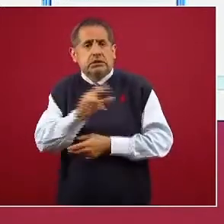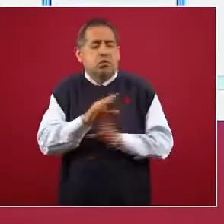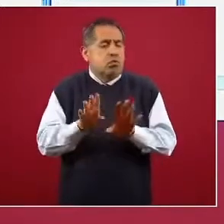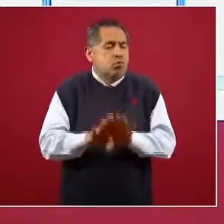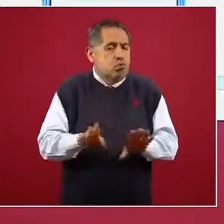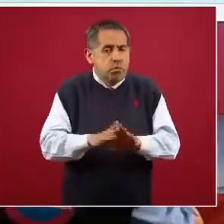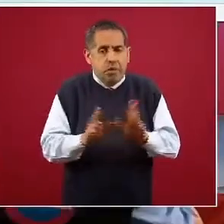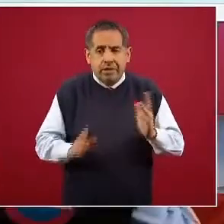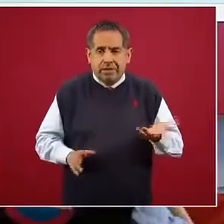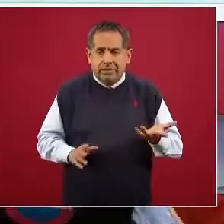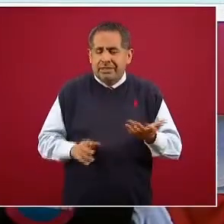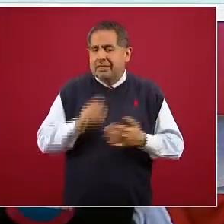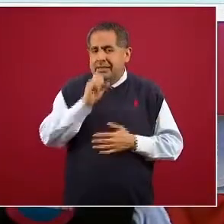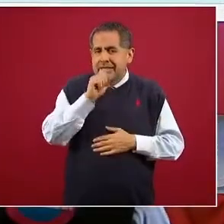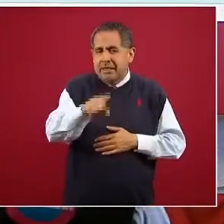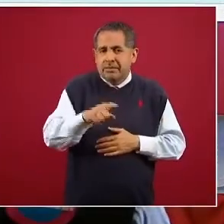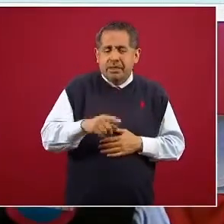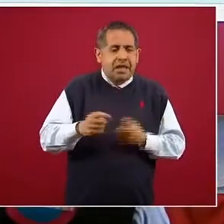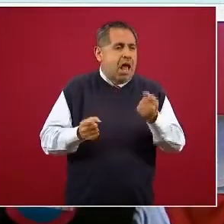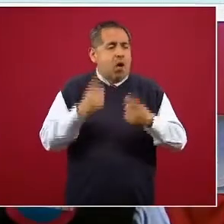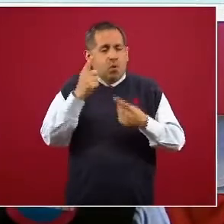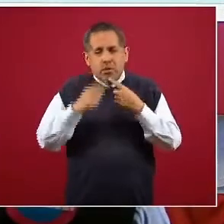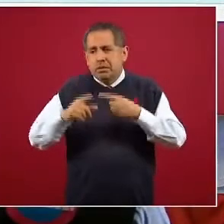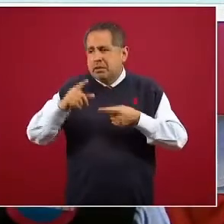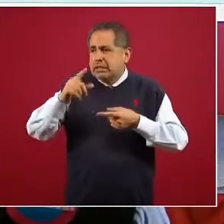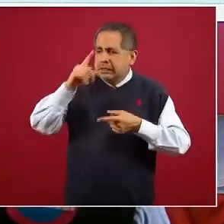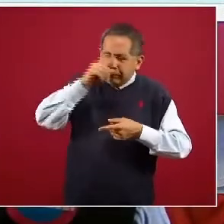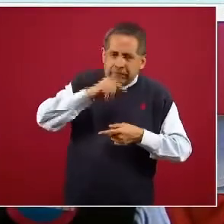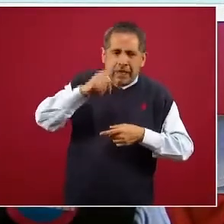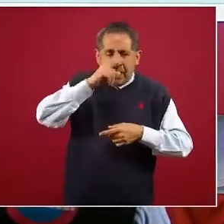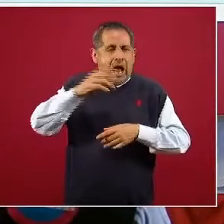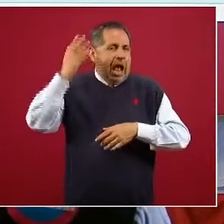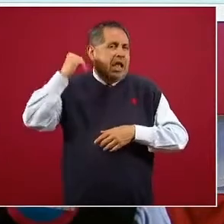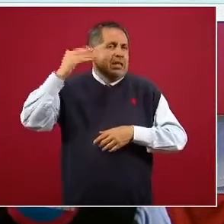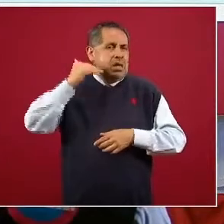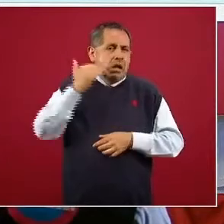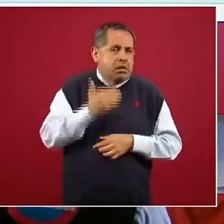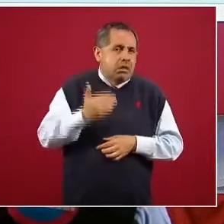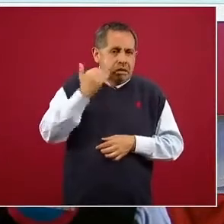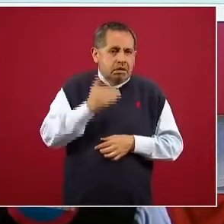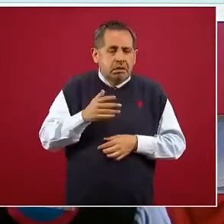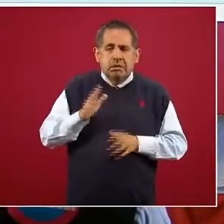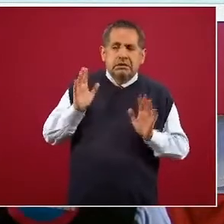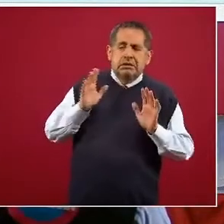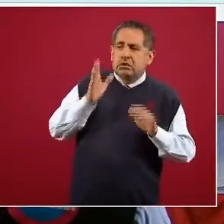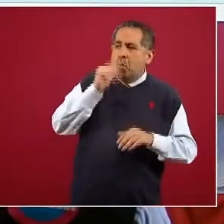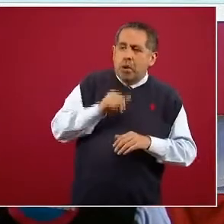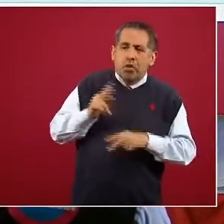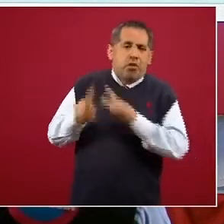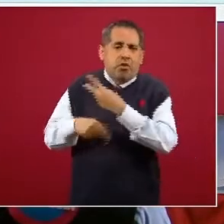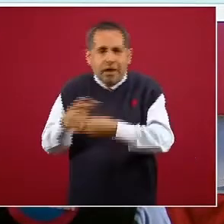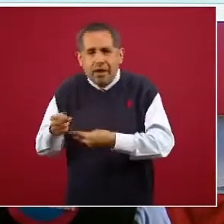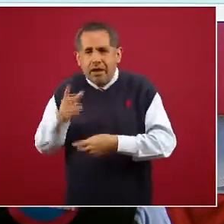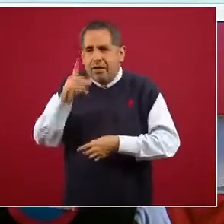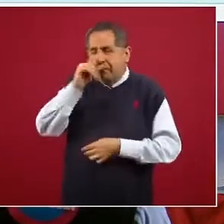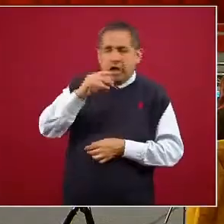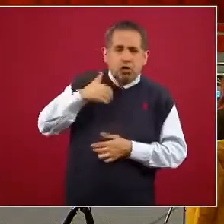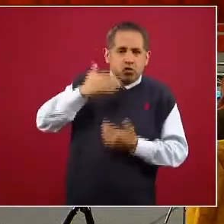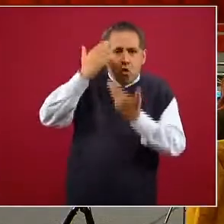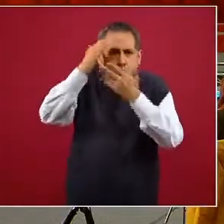dejar de un lado todos aquellos baches o topes que han impedido la donación voluntaria y altruista